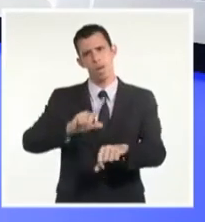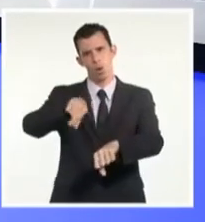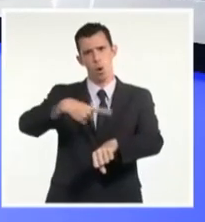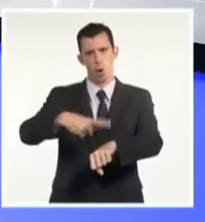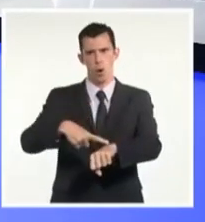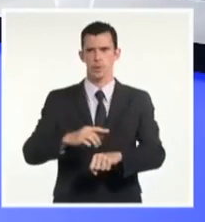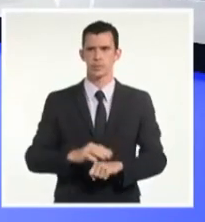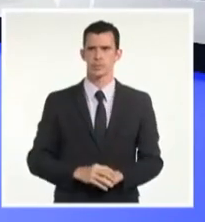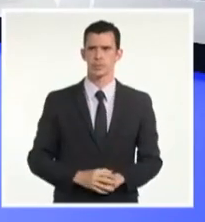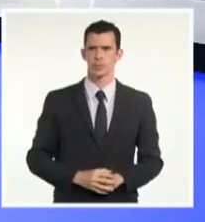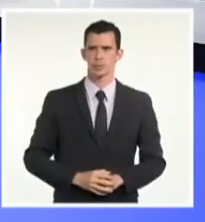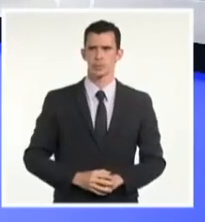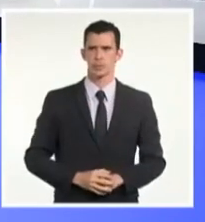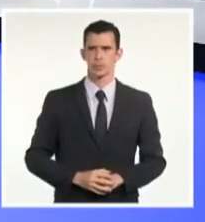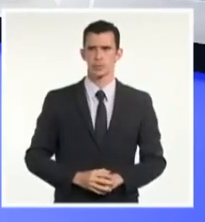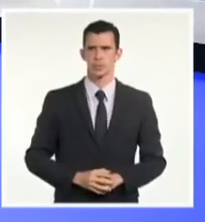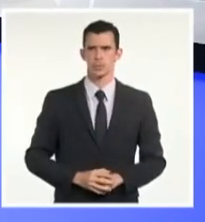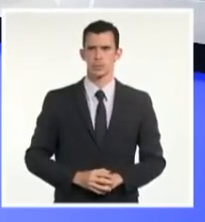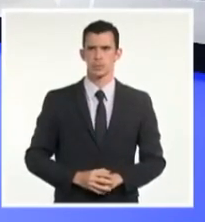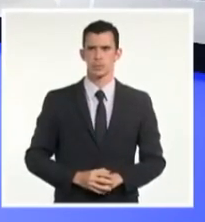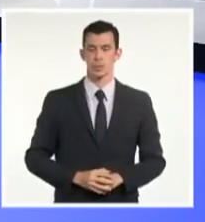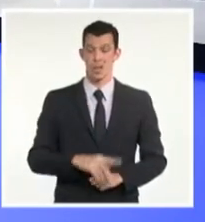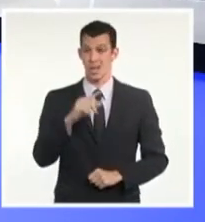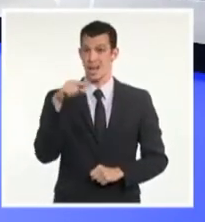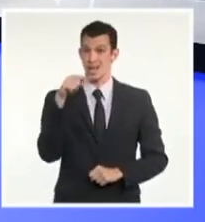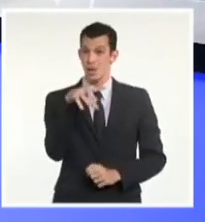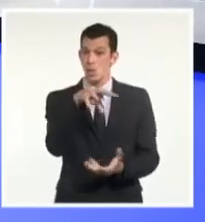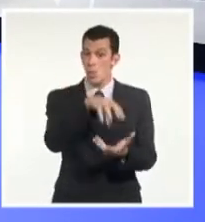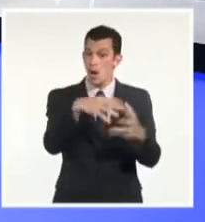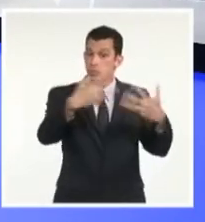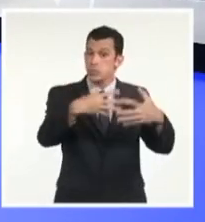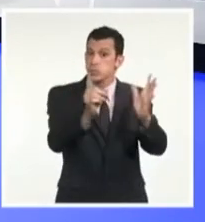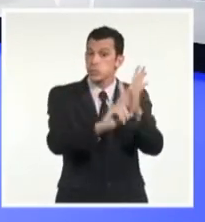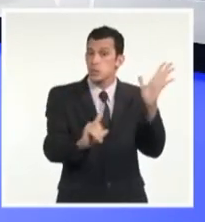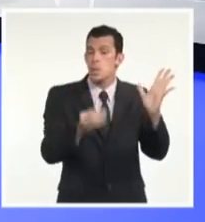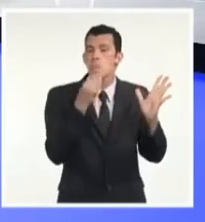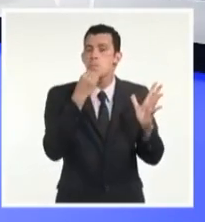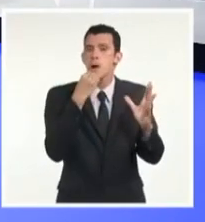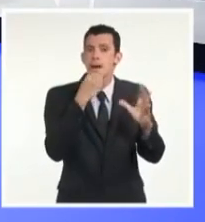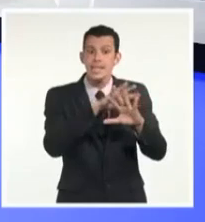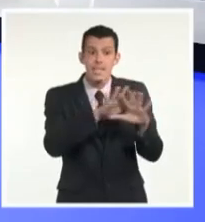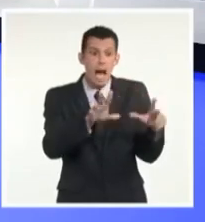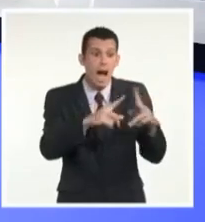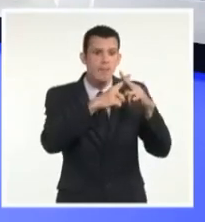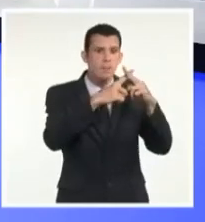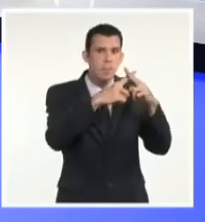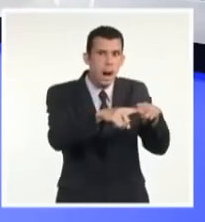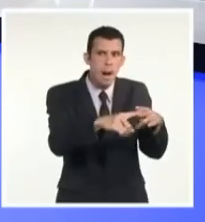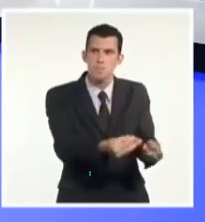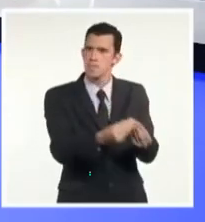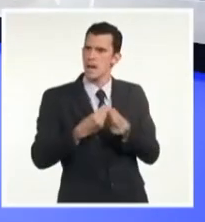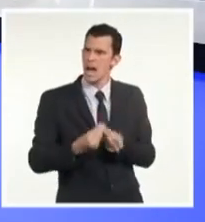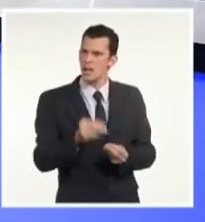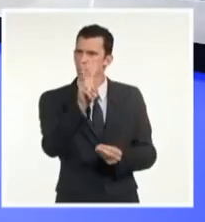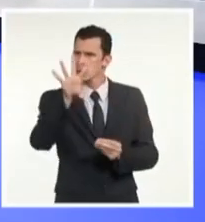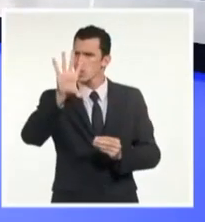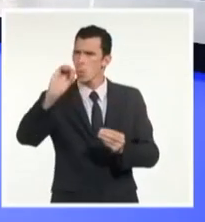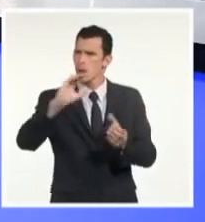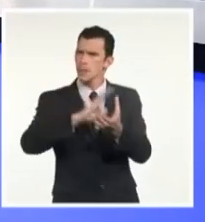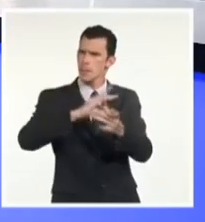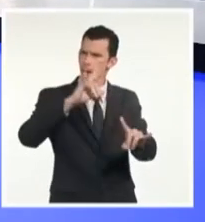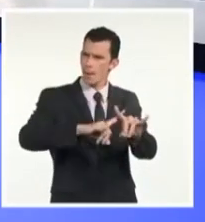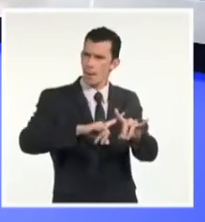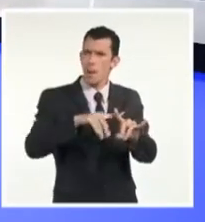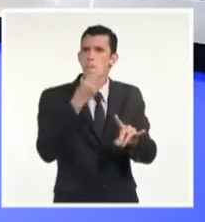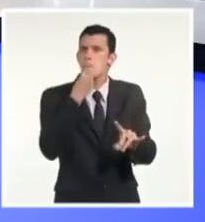bloque térmico, por cierto, es el que mayor potencia puede entregar al país, unos 250 megawatts. A propósito de